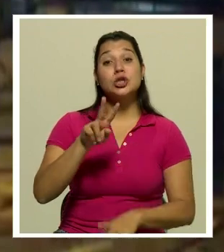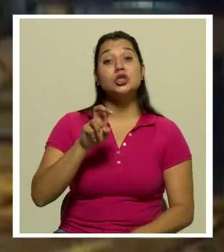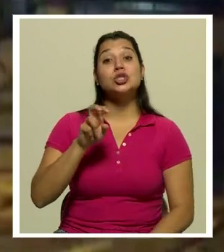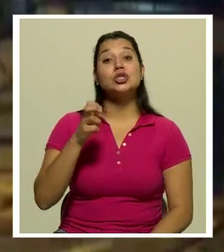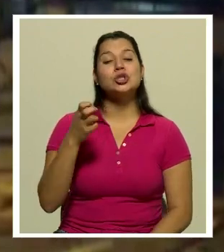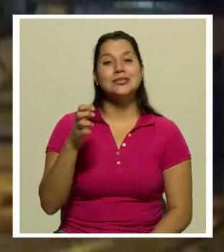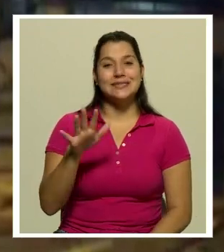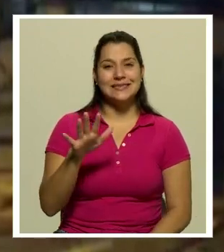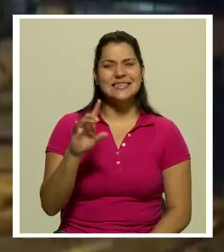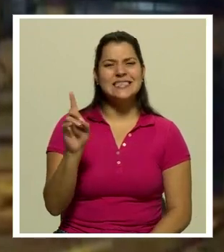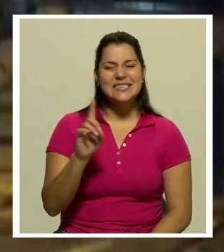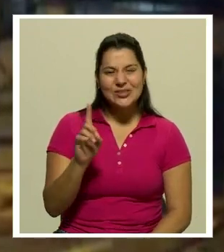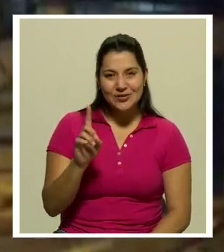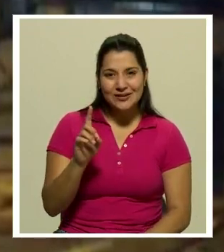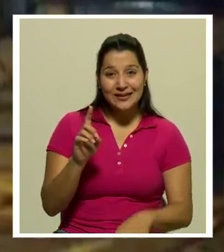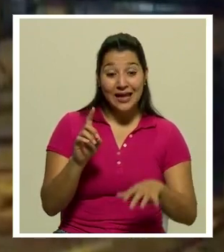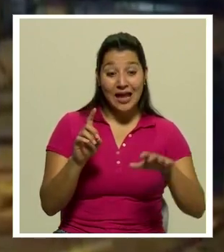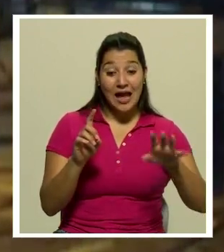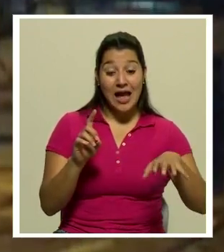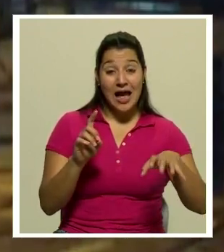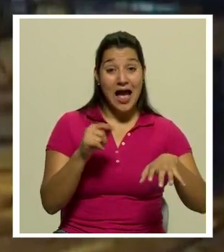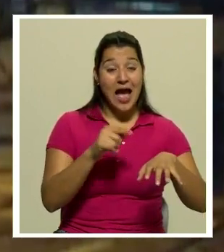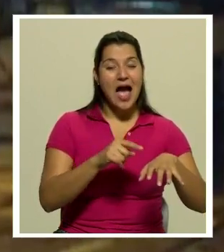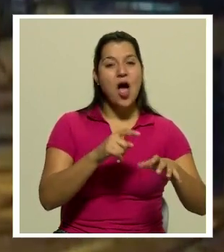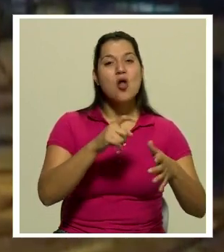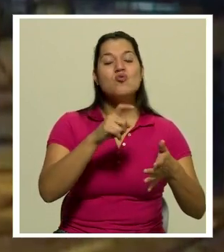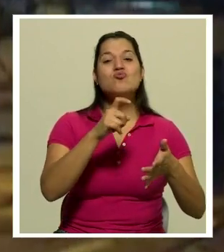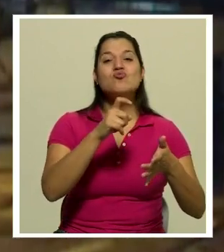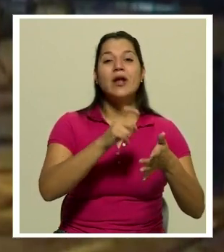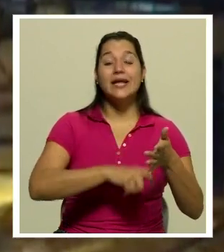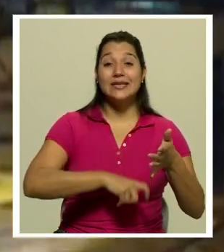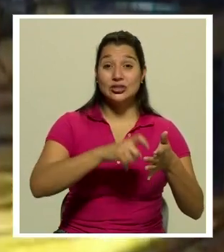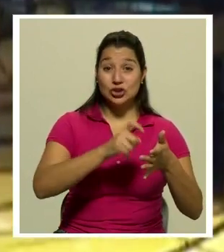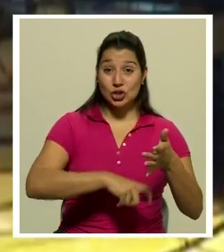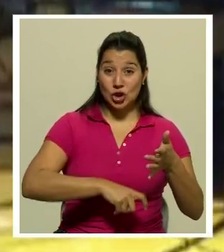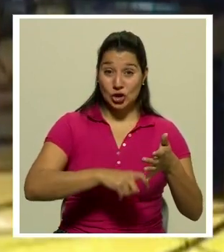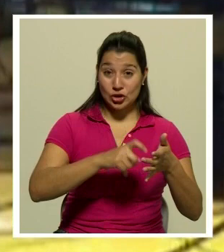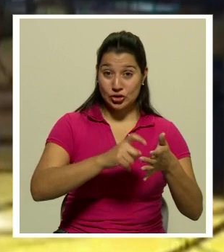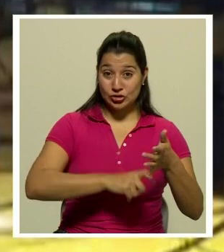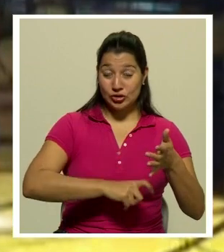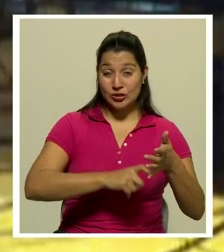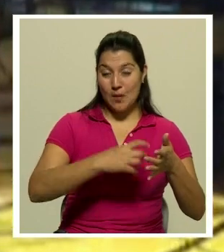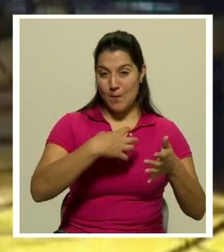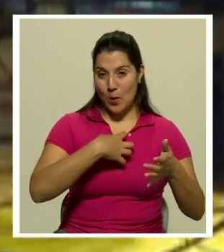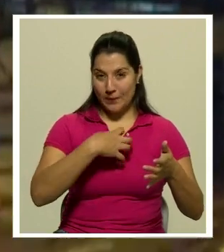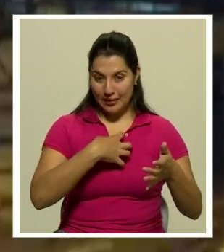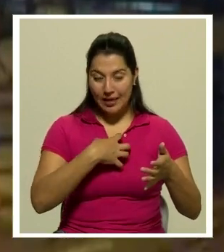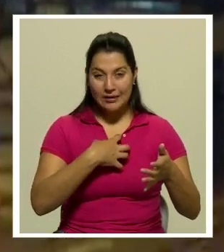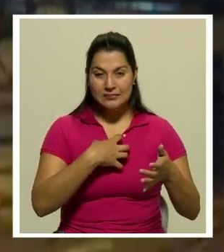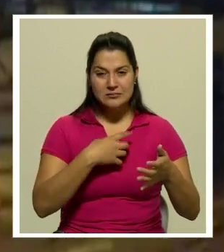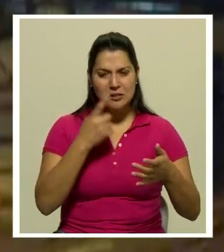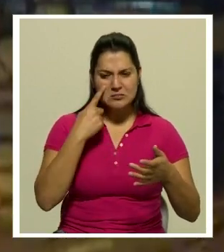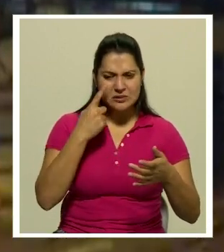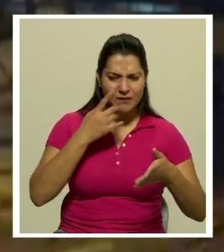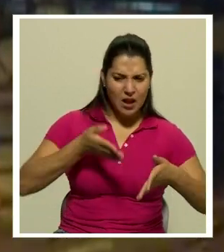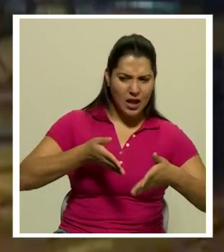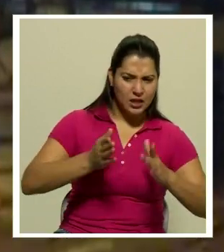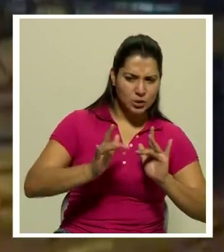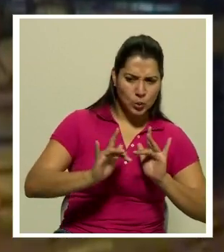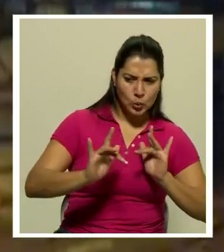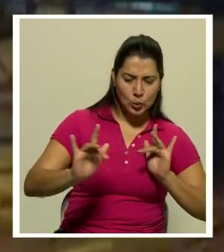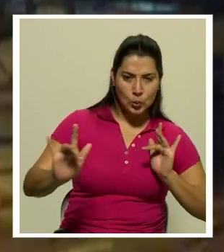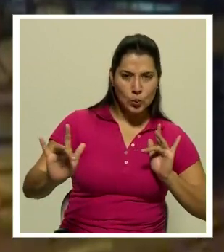215 frente al registro de la propiedad. La carretera se ve completamente despejada,